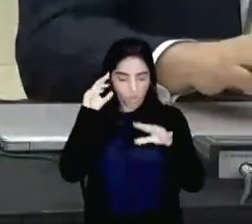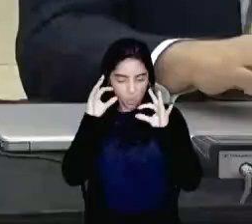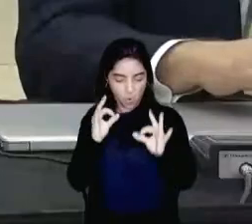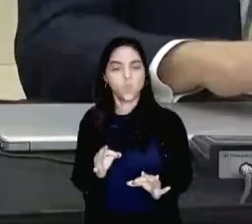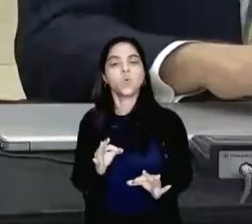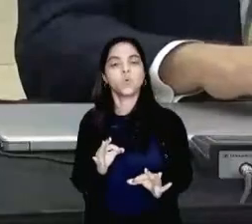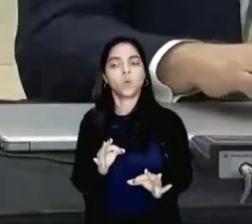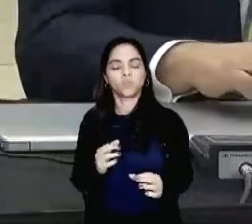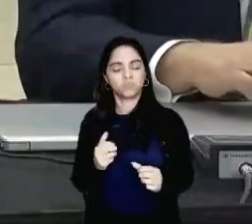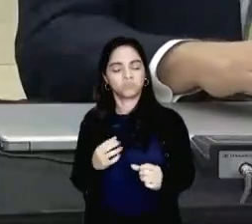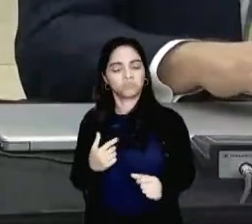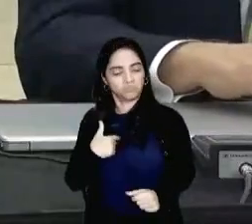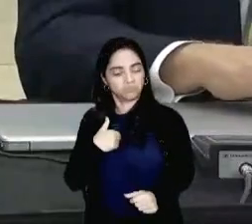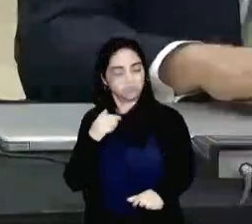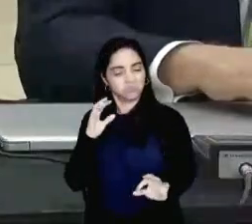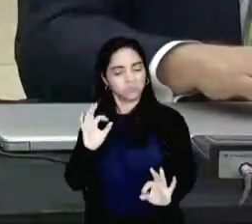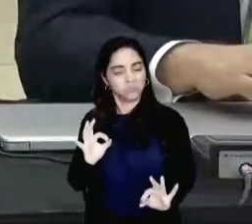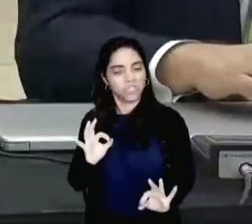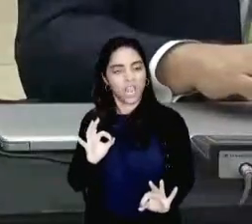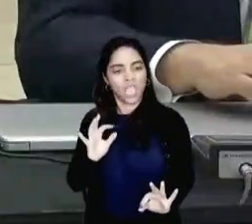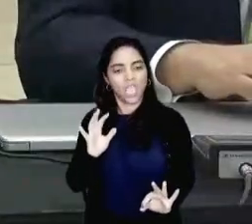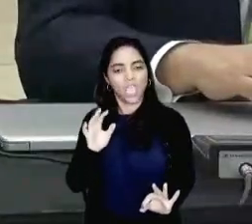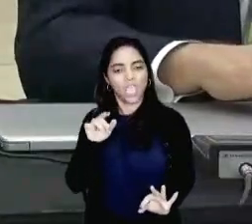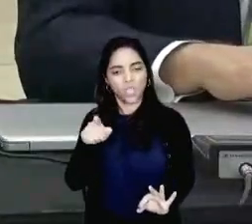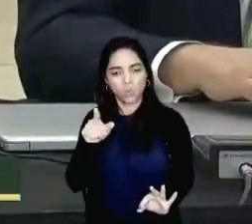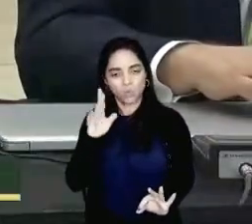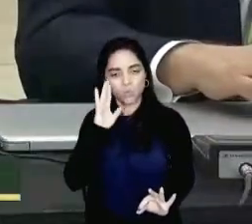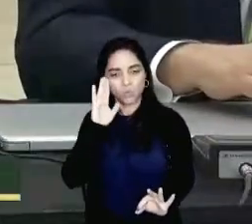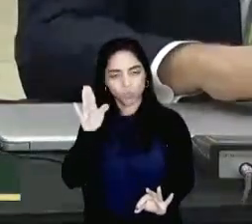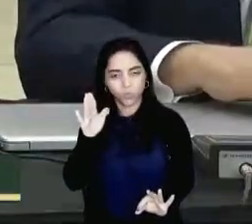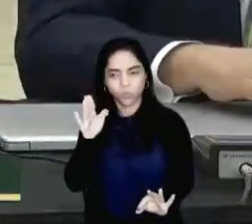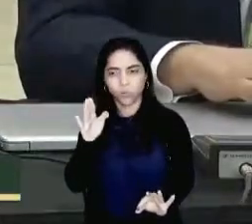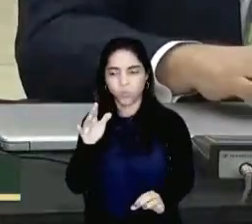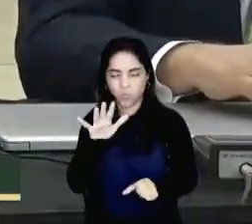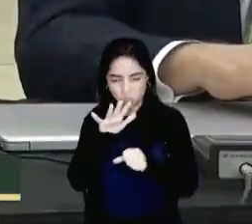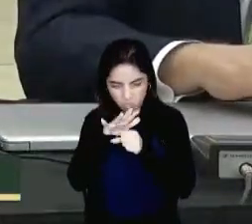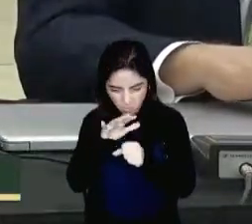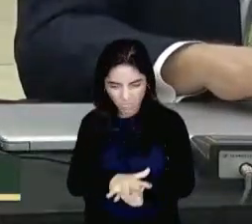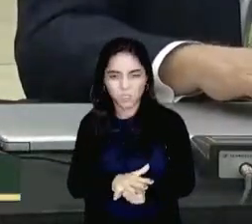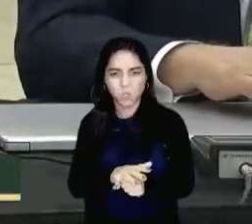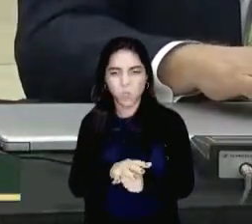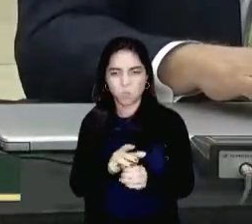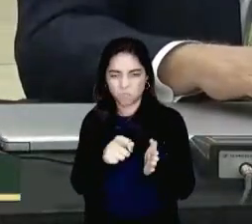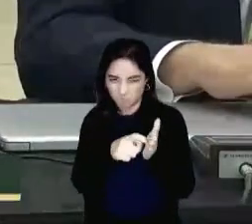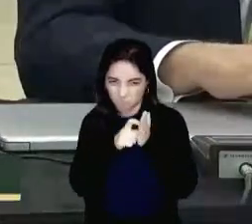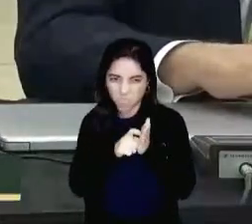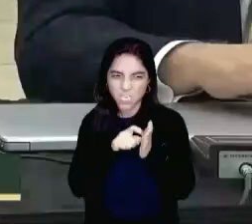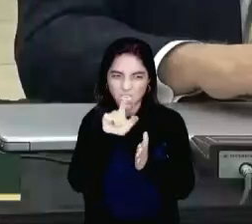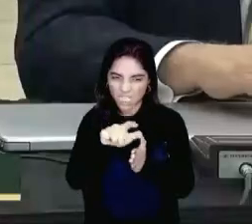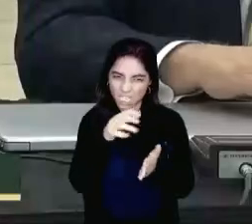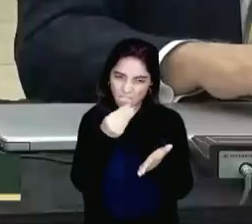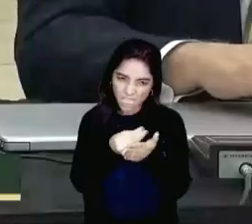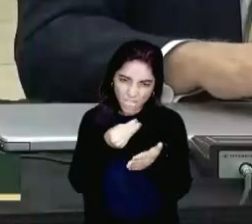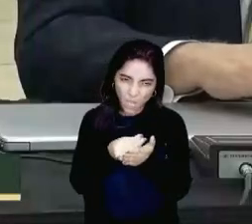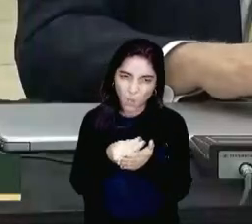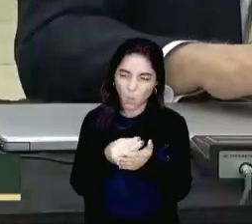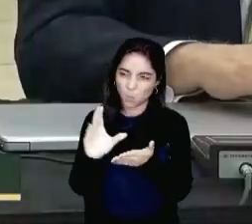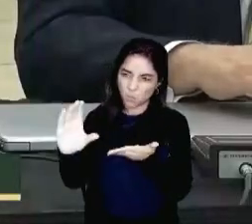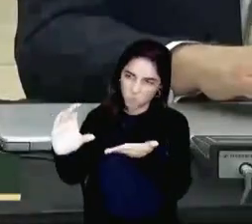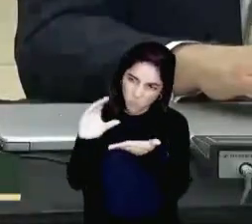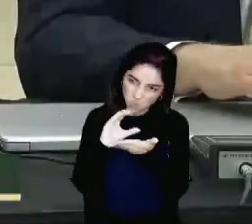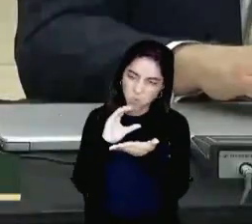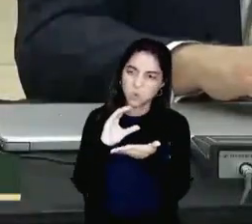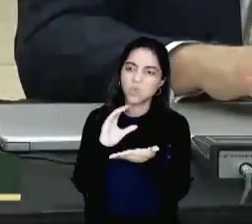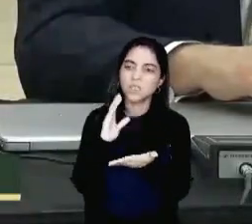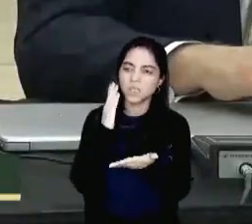seguridad de que va a hacerle va a poner presión para que esos reembolsos eh se